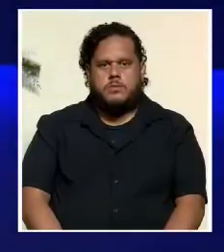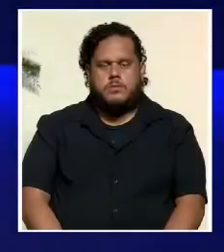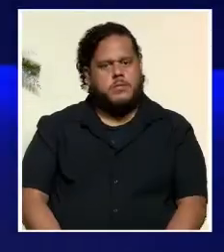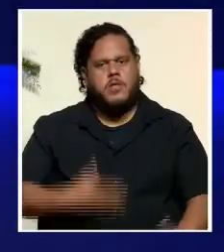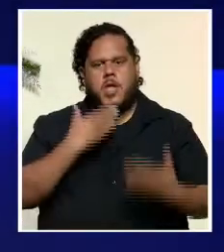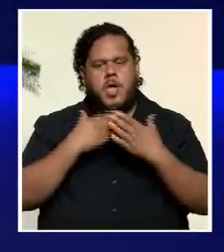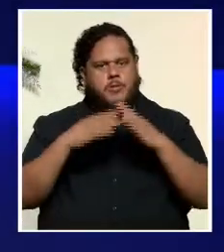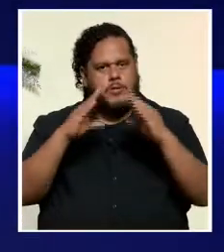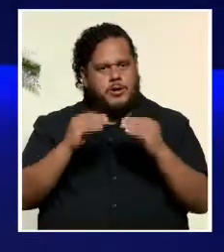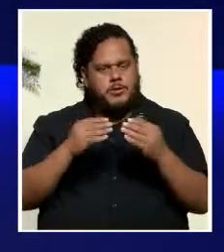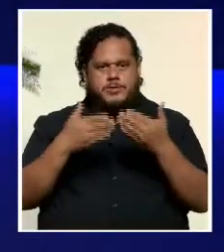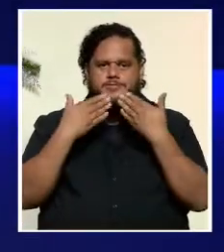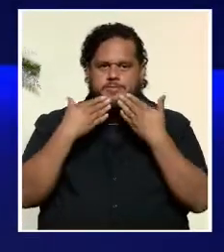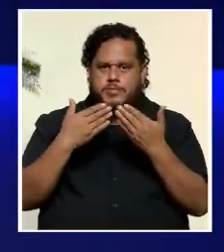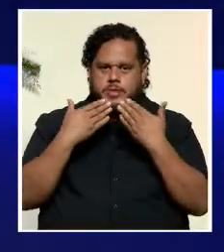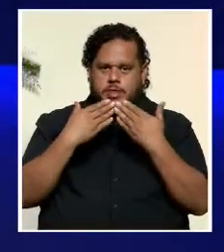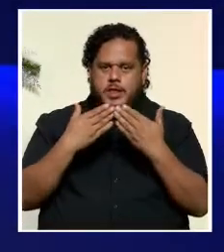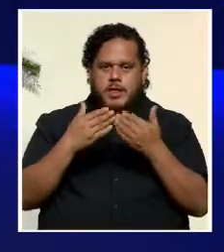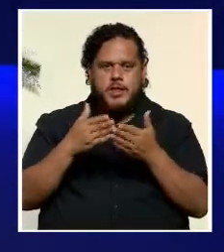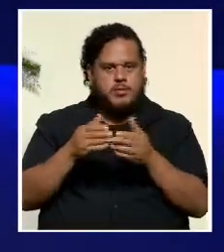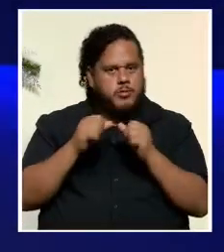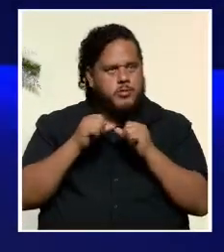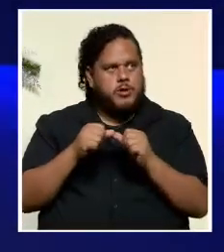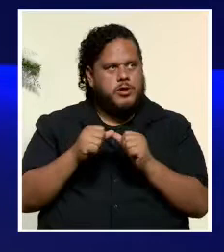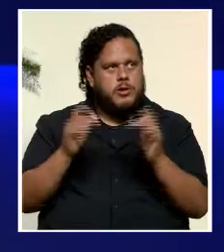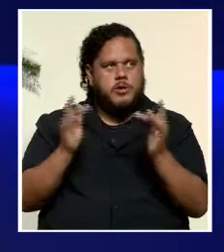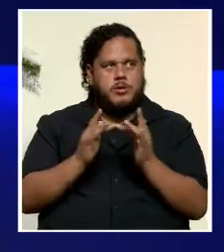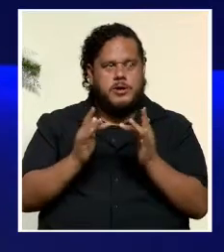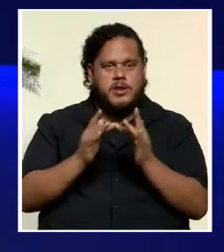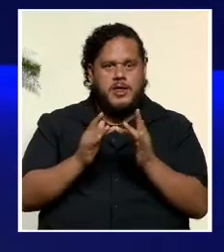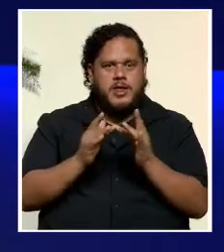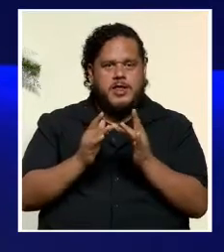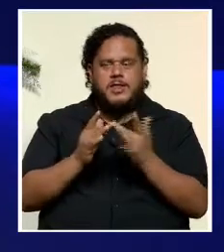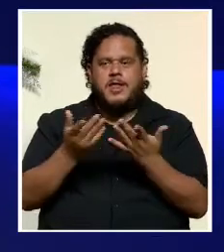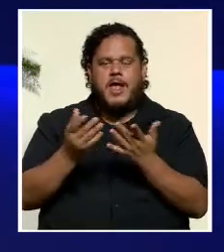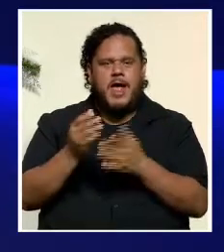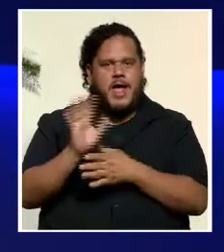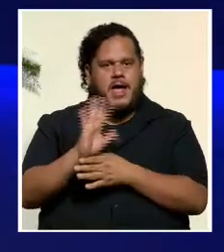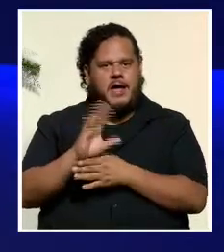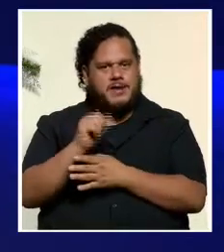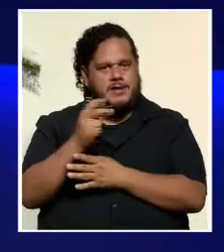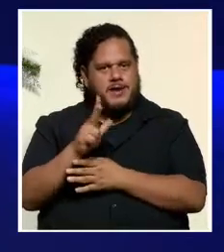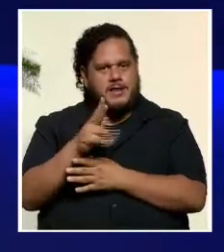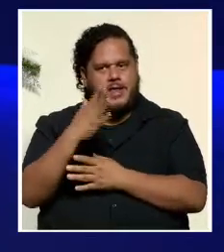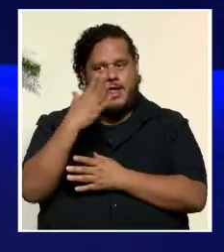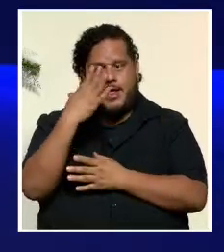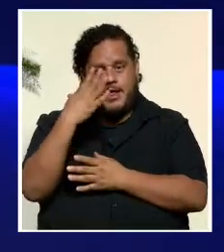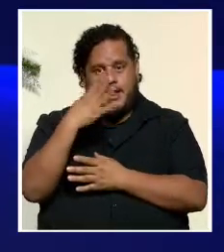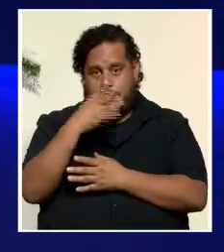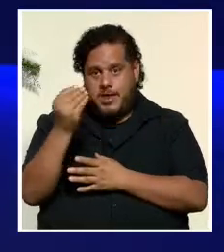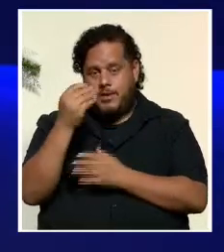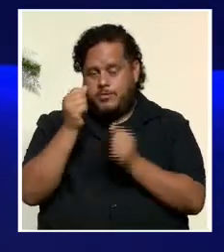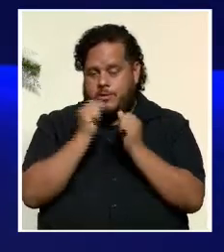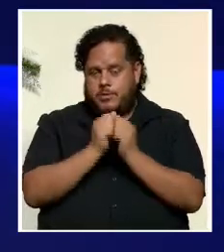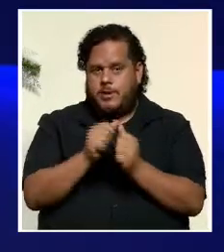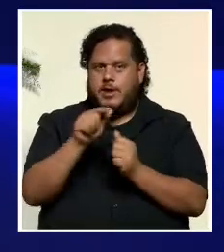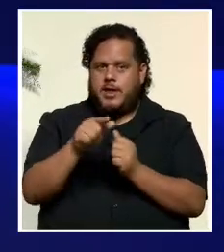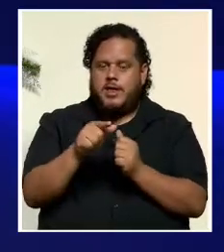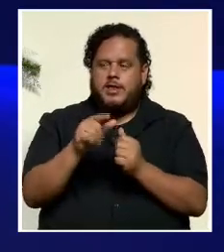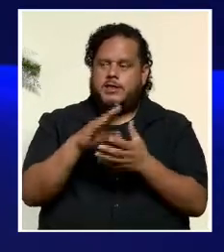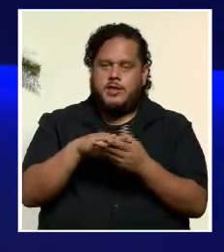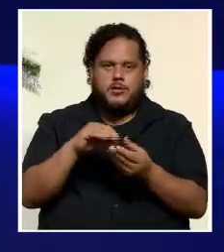Buenas noches, gracias por continuar conectados a la señal de Canal 13 y por acompañarnos en estas